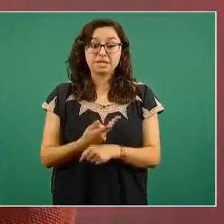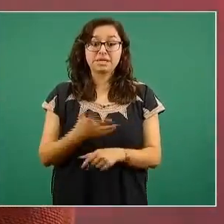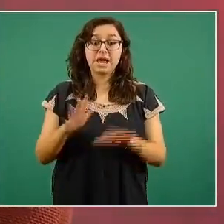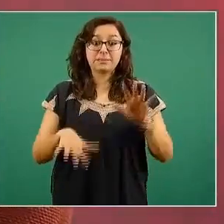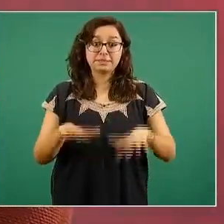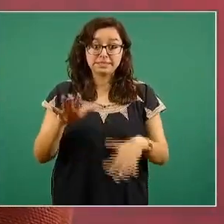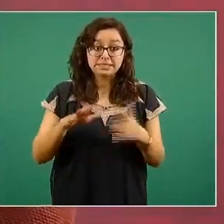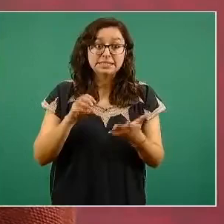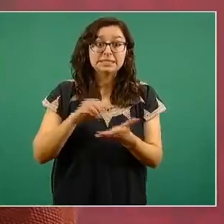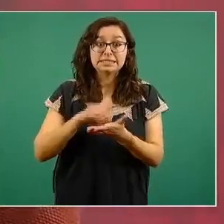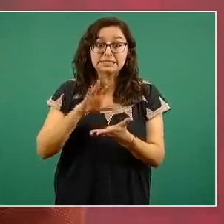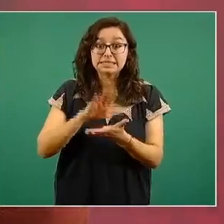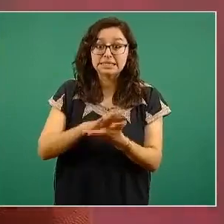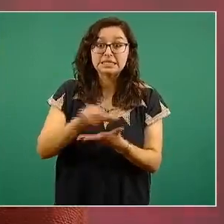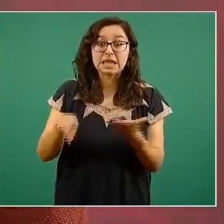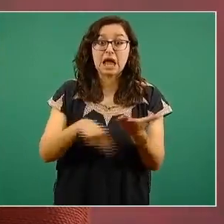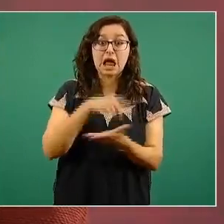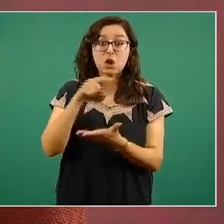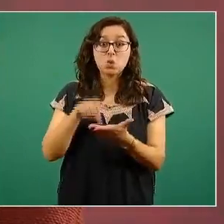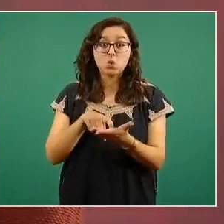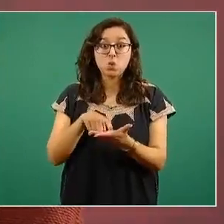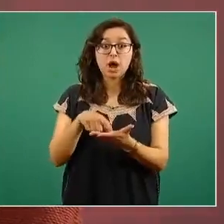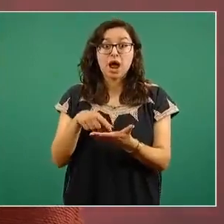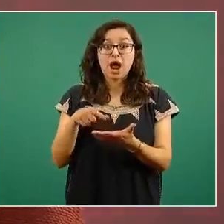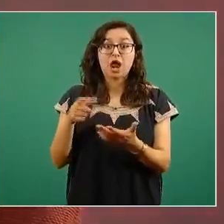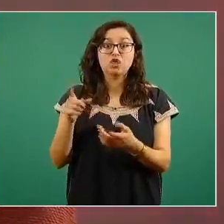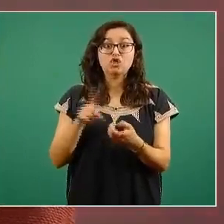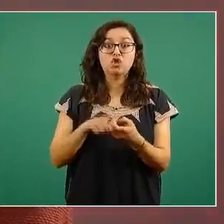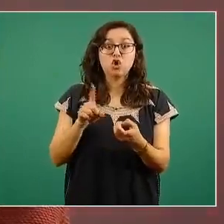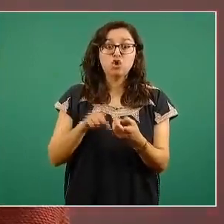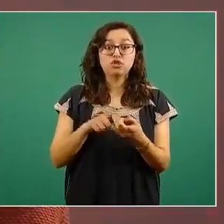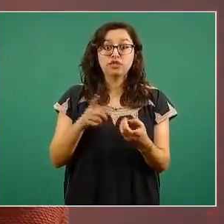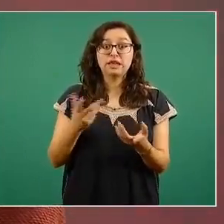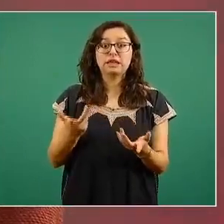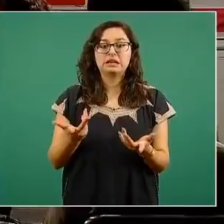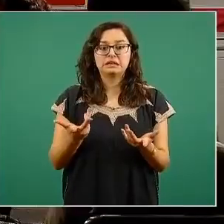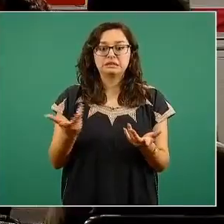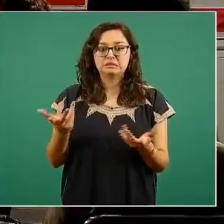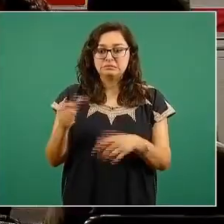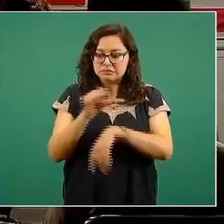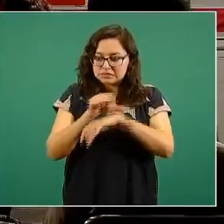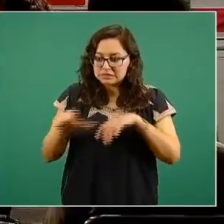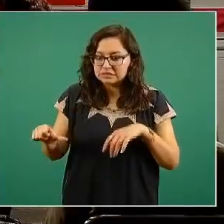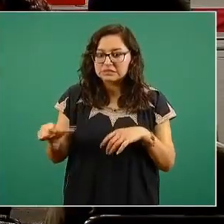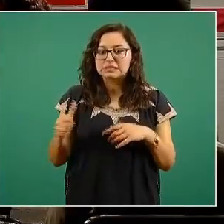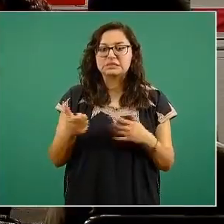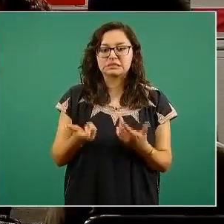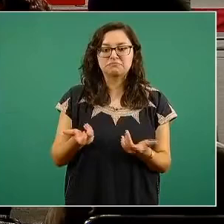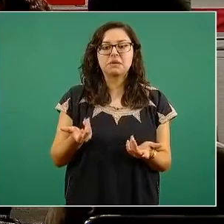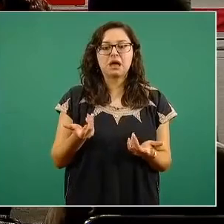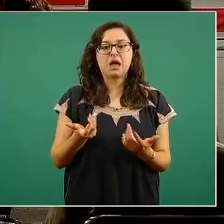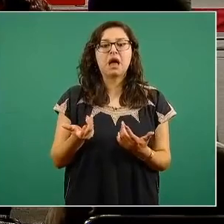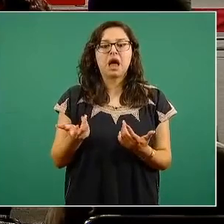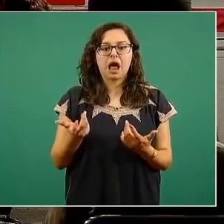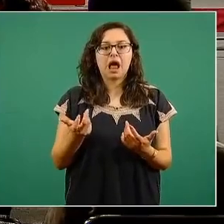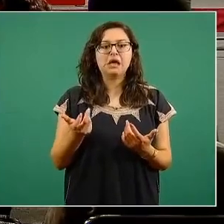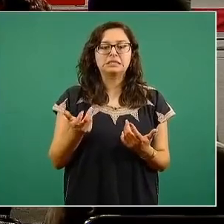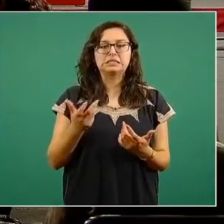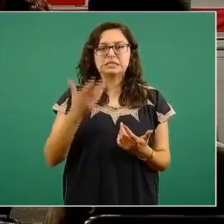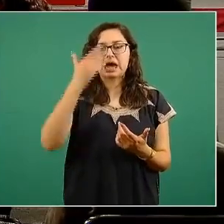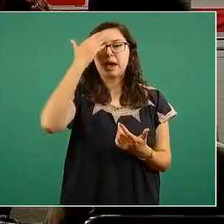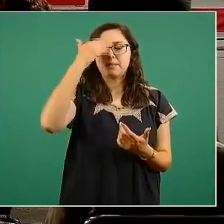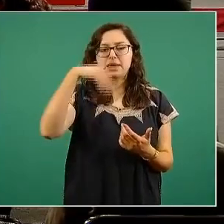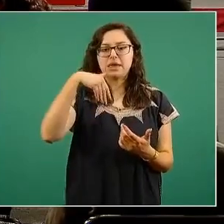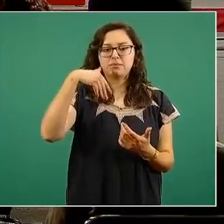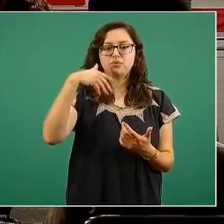citas, el espacio de consultas, el espacio de procedimientos, por ejemplo, quirúrgicos. En esto sí sabemos con claridad porque